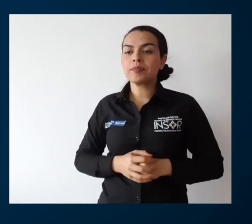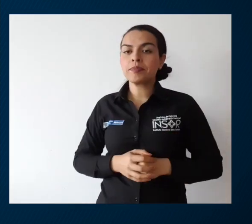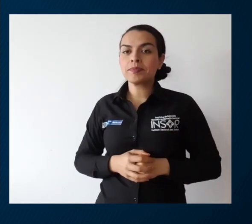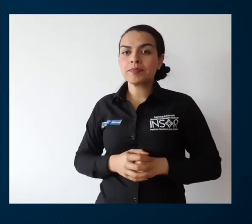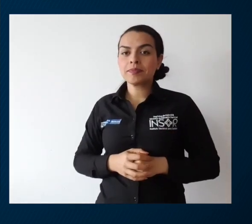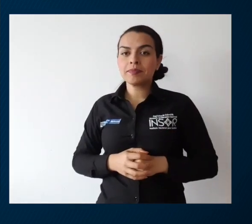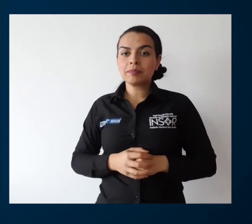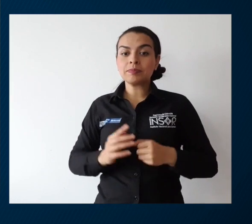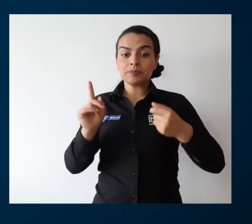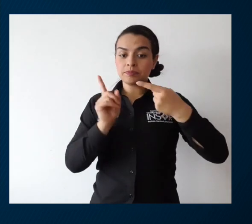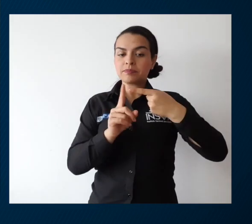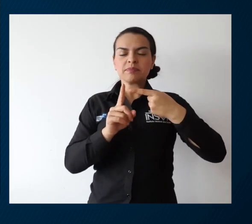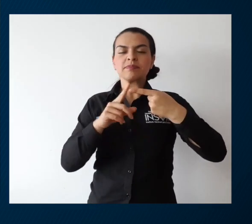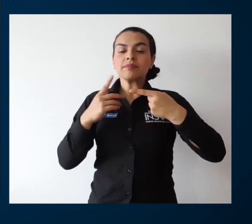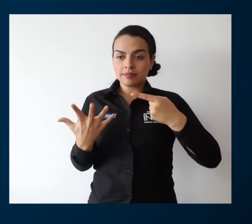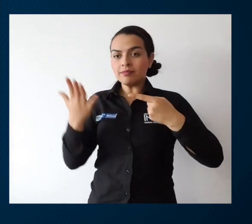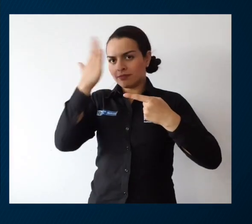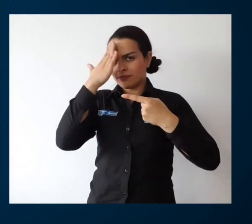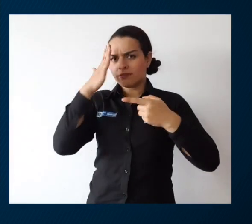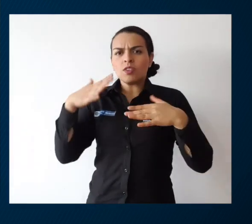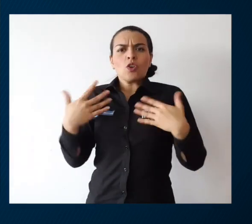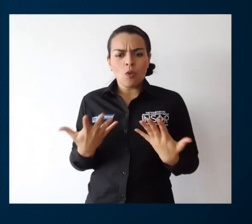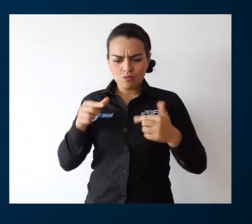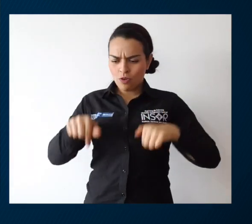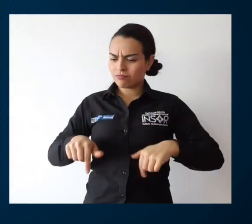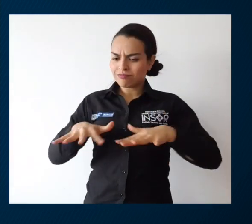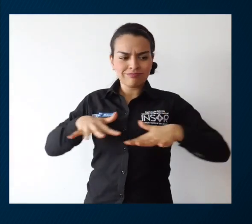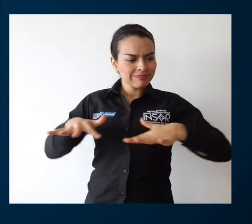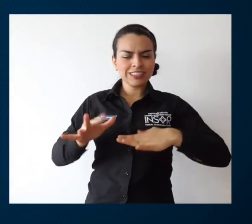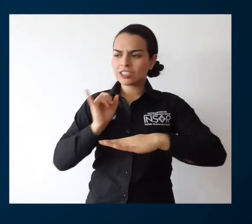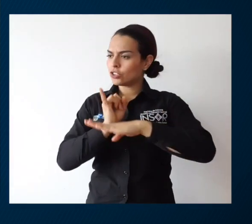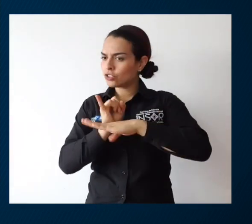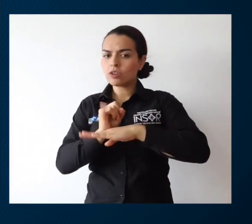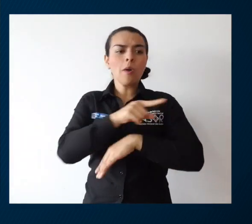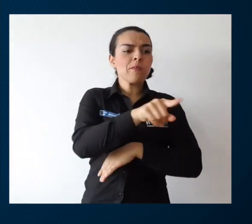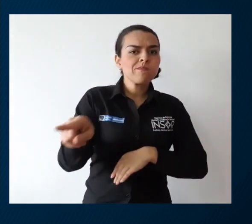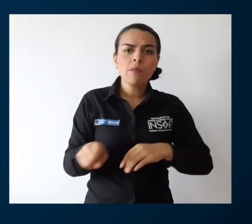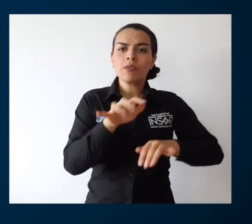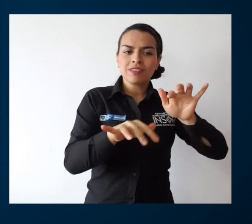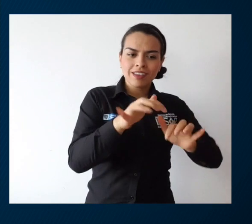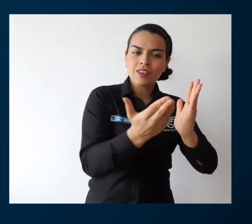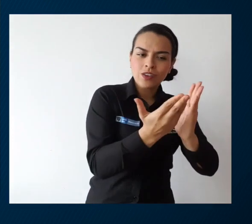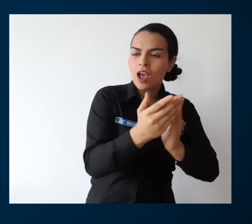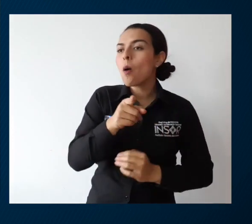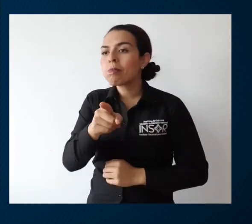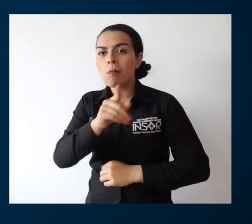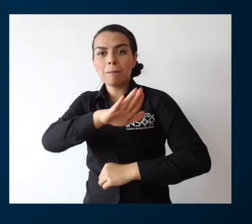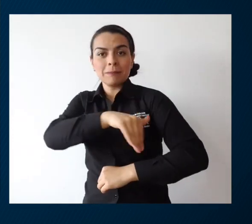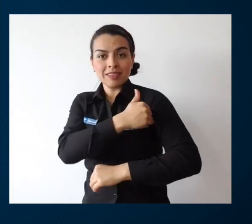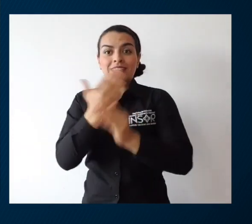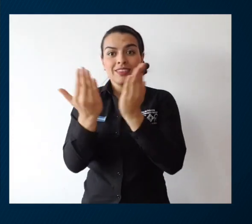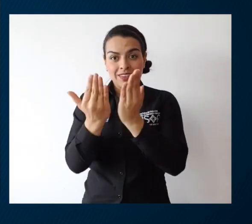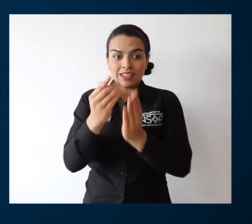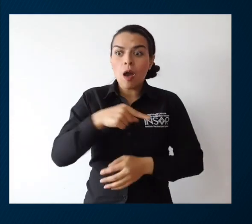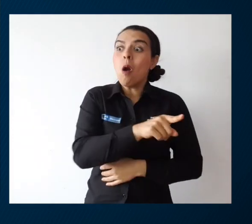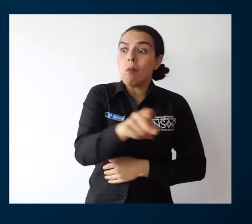el trabajo. Lo primero fue el marco institucional como sector educativo con las secretarías de educación, con el